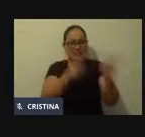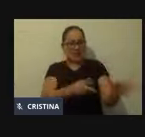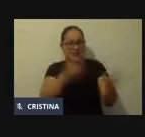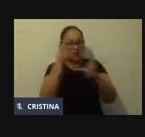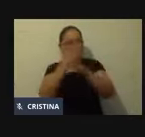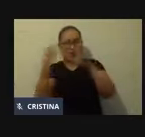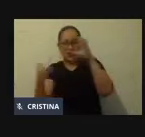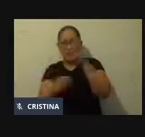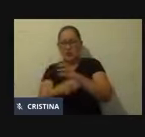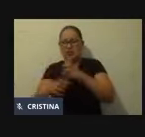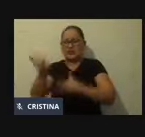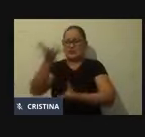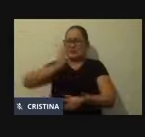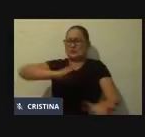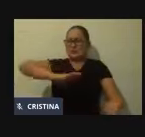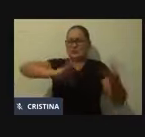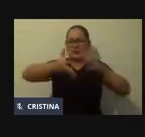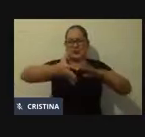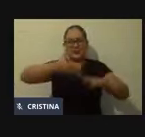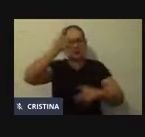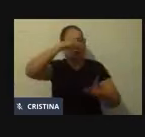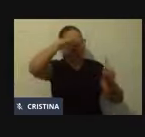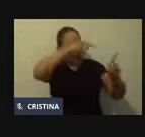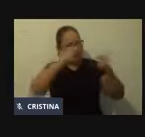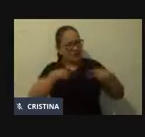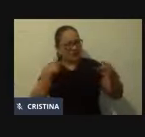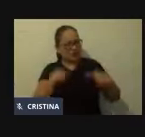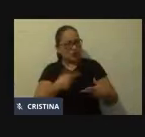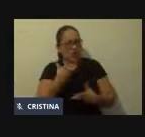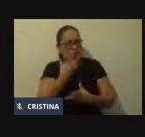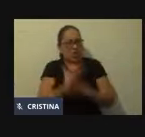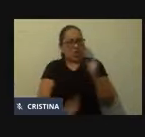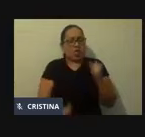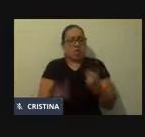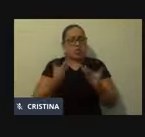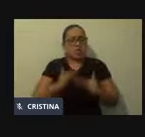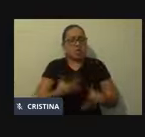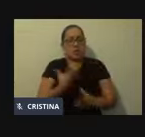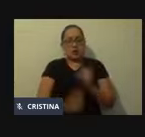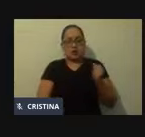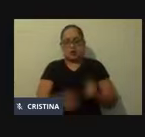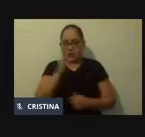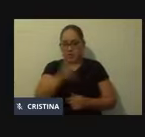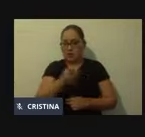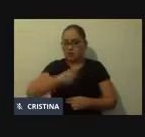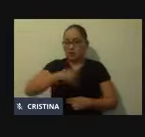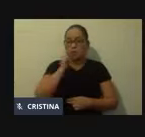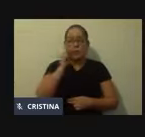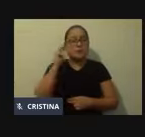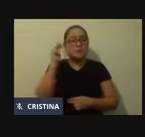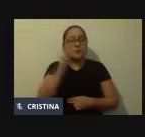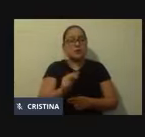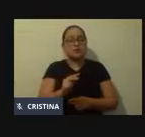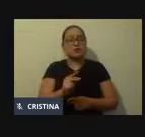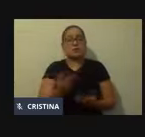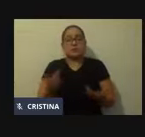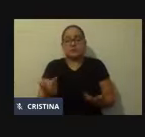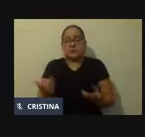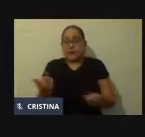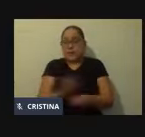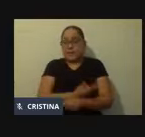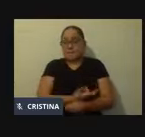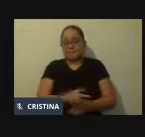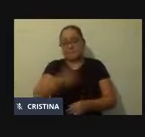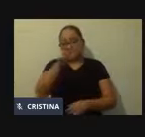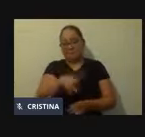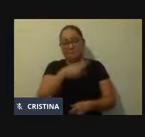todo el departamento para asustarlo y que se fuera. Vaya, estamos viendo pues un estallido de un